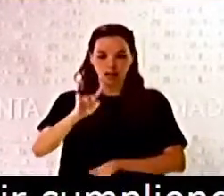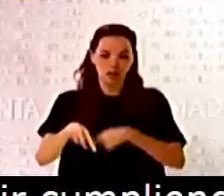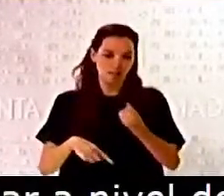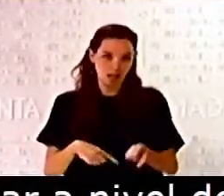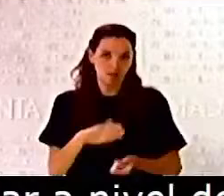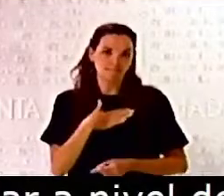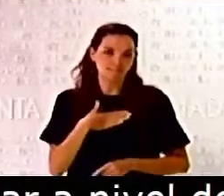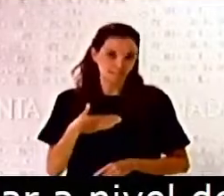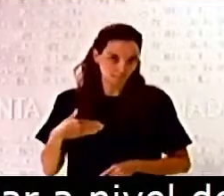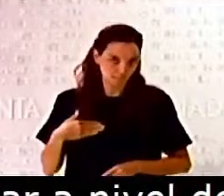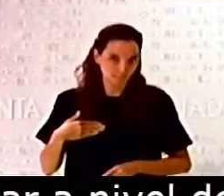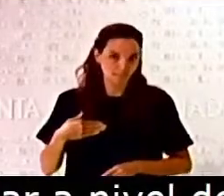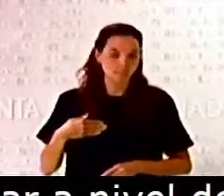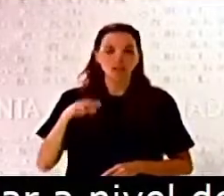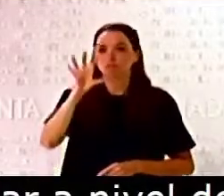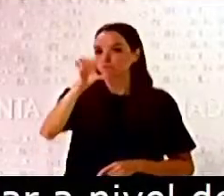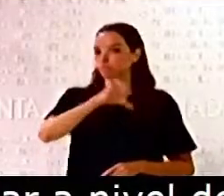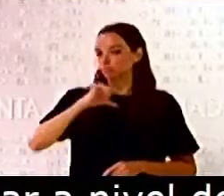Extremadura.